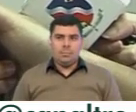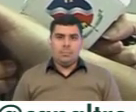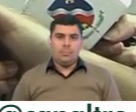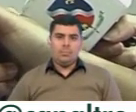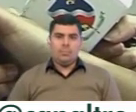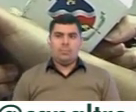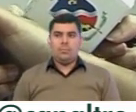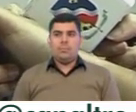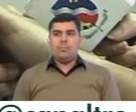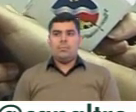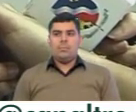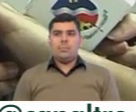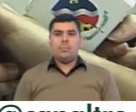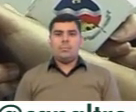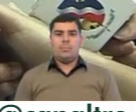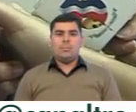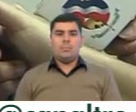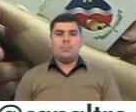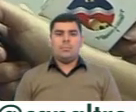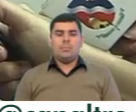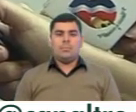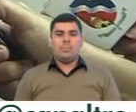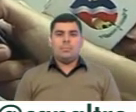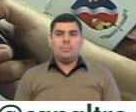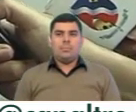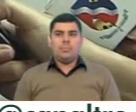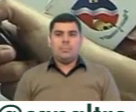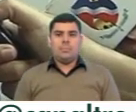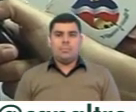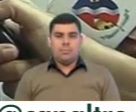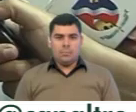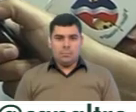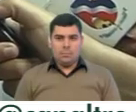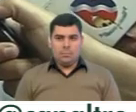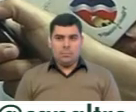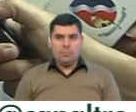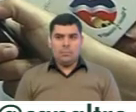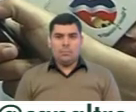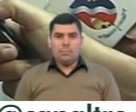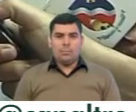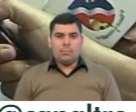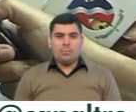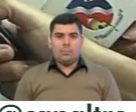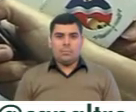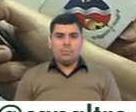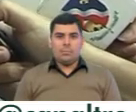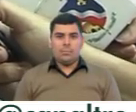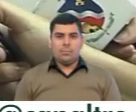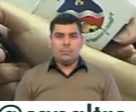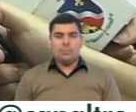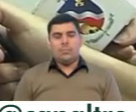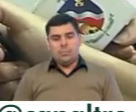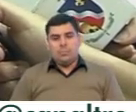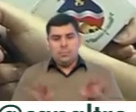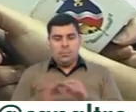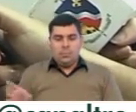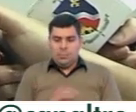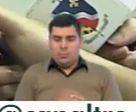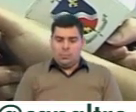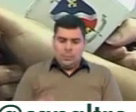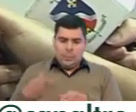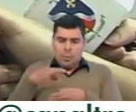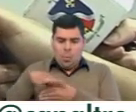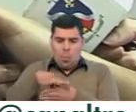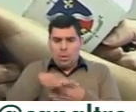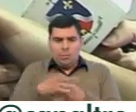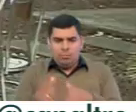de la 101 Conferencia del Episcopado General, en la invitación concreta a un voto responsable,